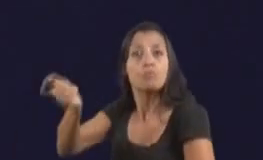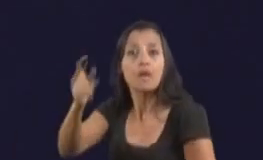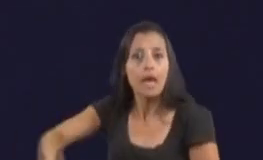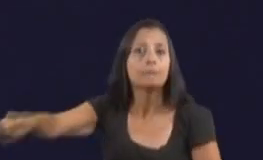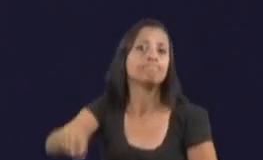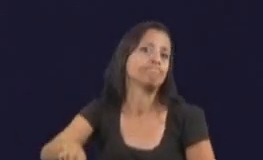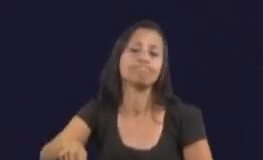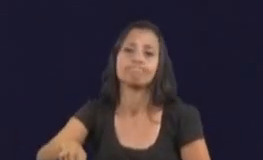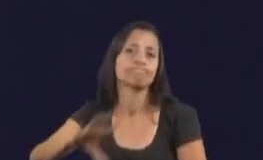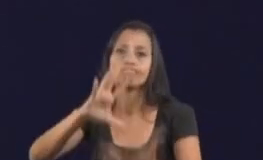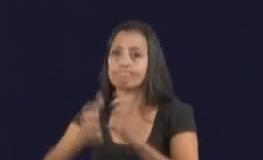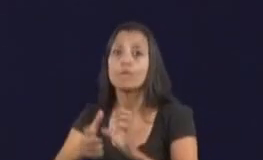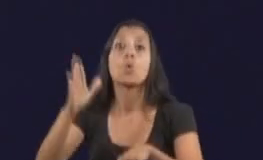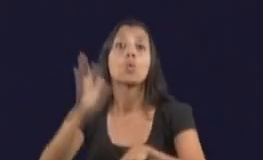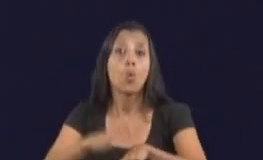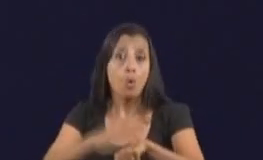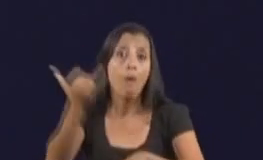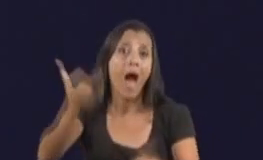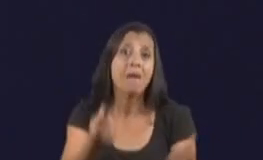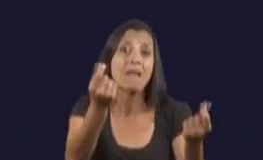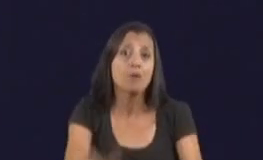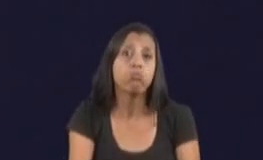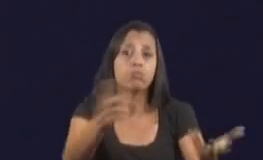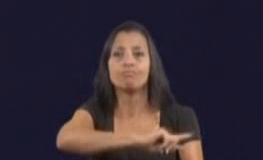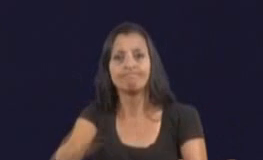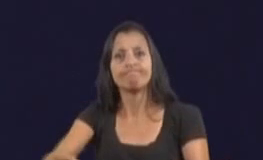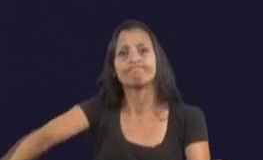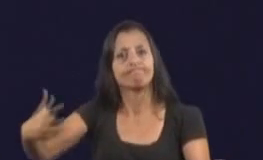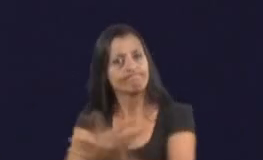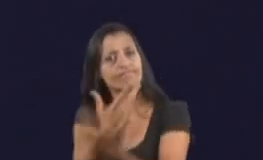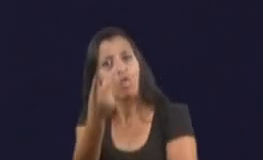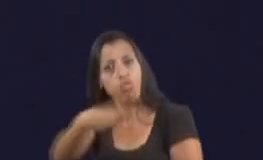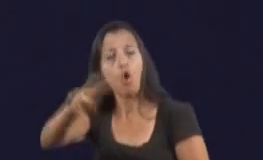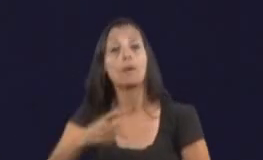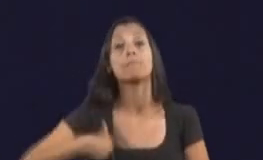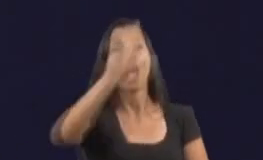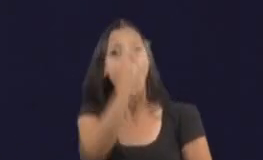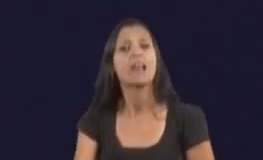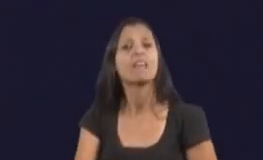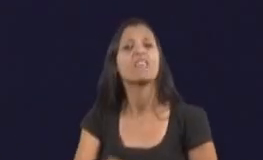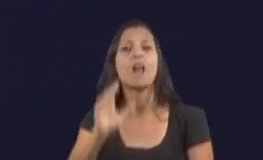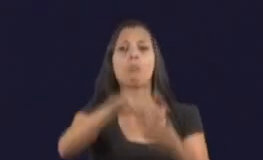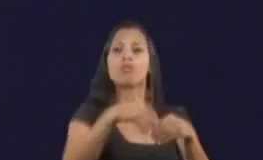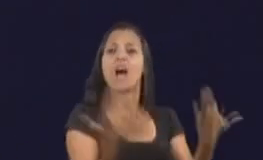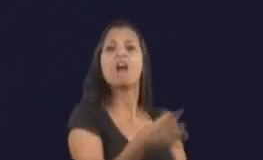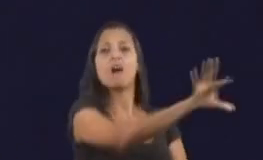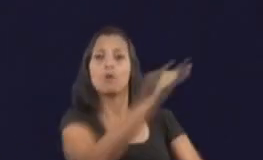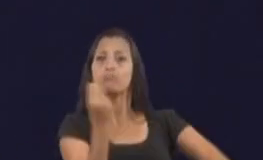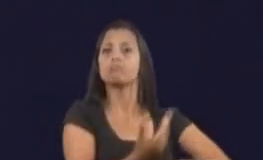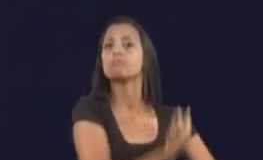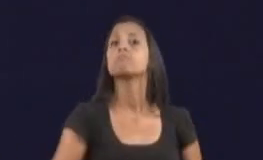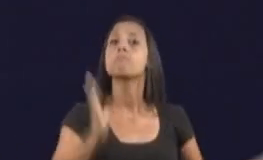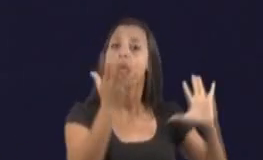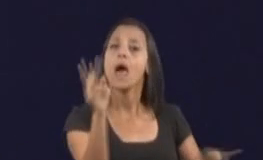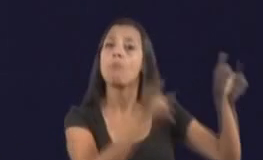los estragos que provoca la suba generalizada de precios. Los argentinos votaron a favor de Milei para desterrar este flagelo y